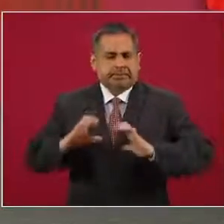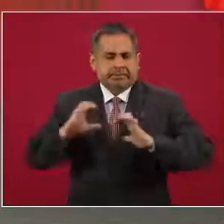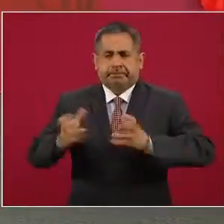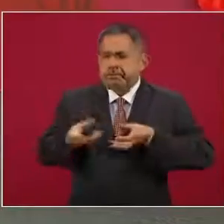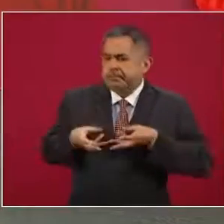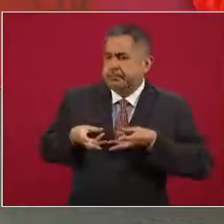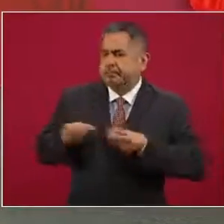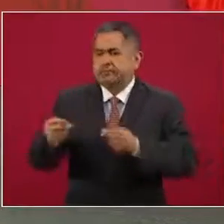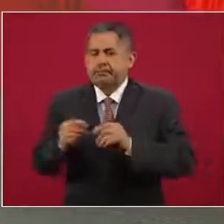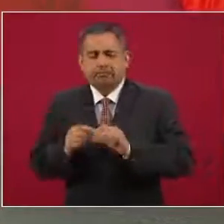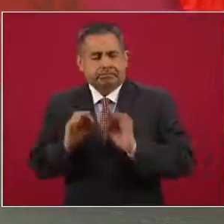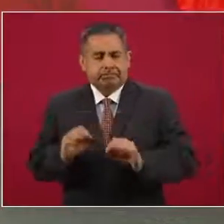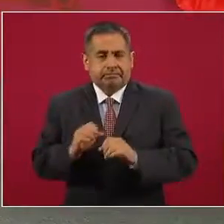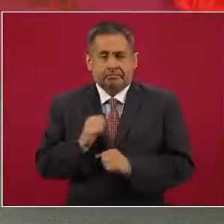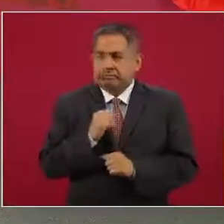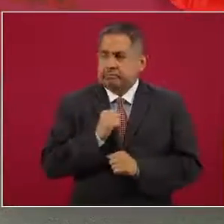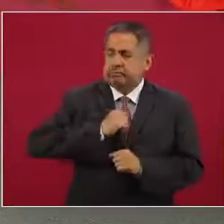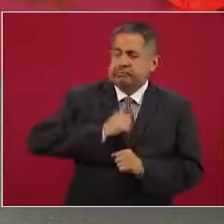no hay influyentismo,